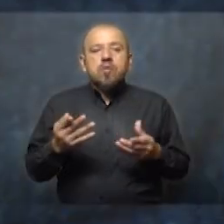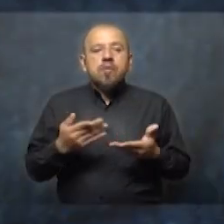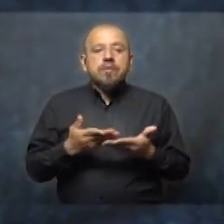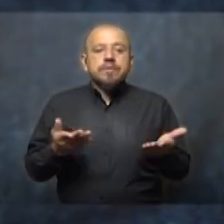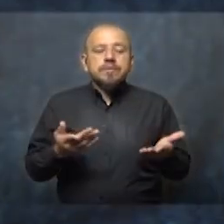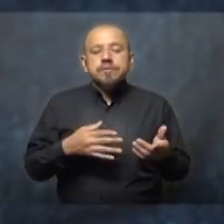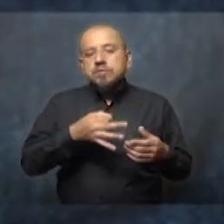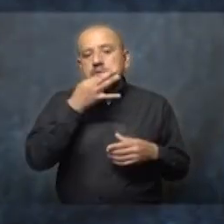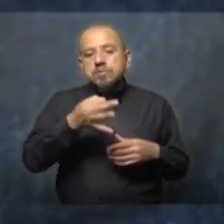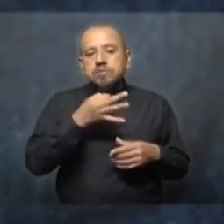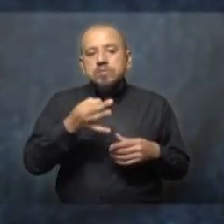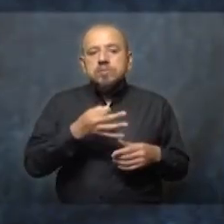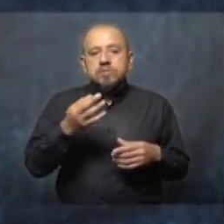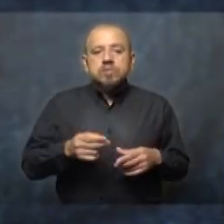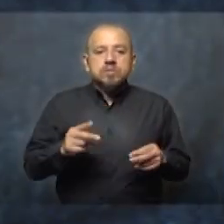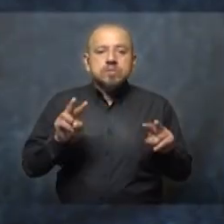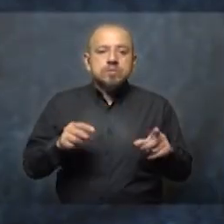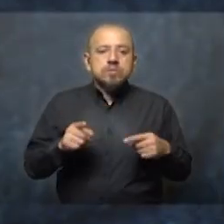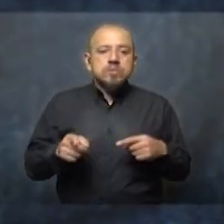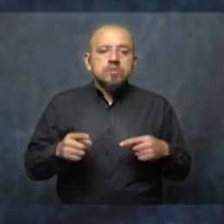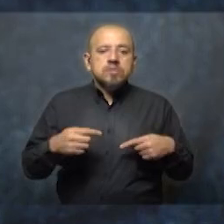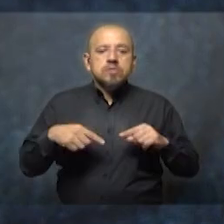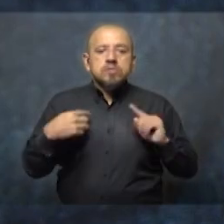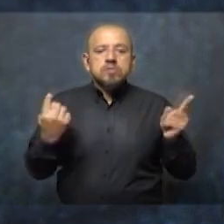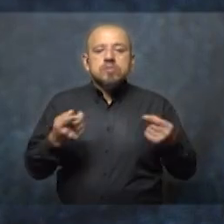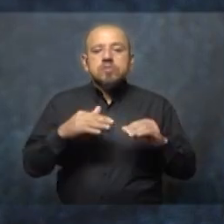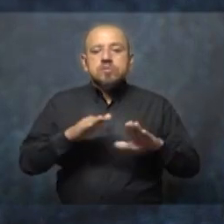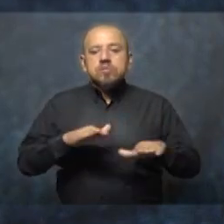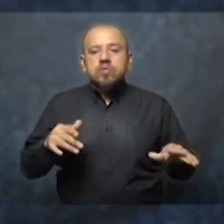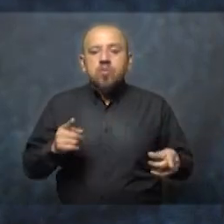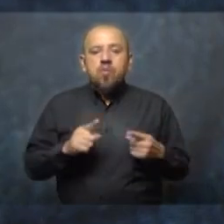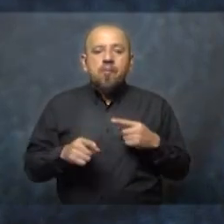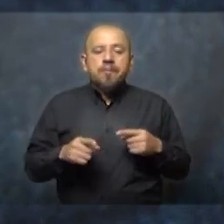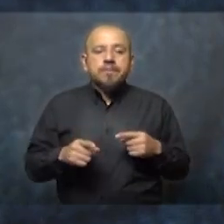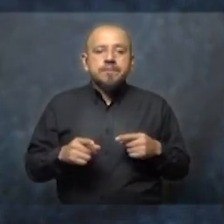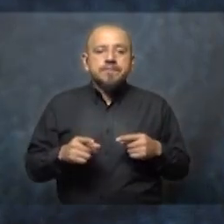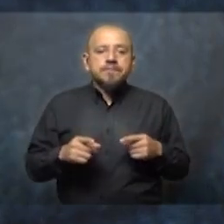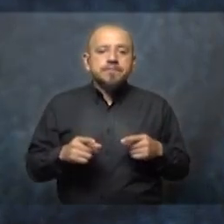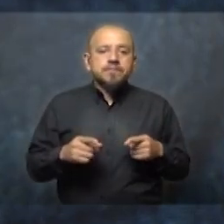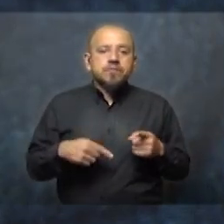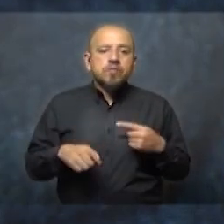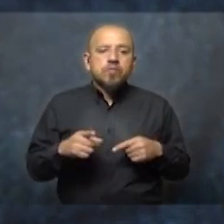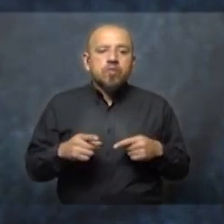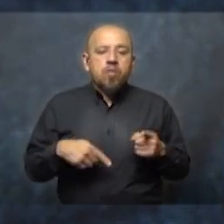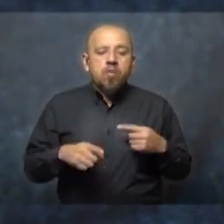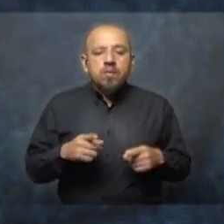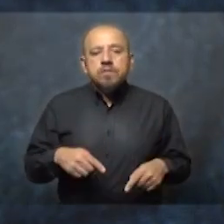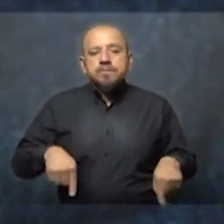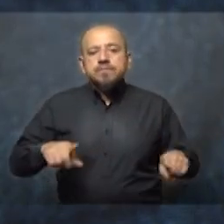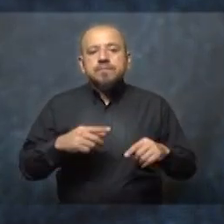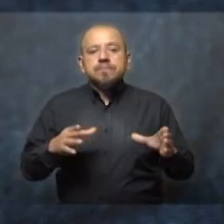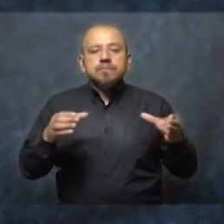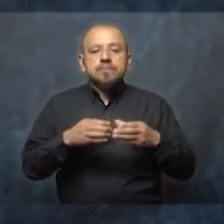o discursos o agentes del cuidado que son el hogar no este espacio como más reducido el espacio de lo comunitario